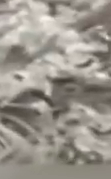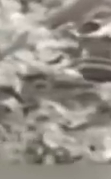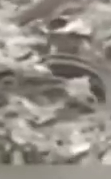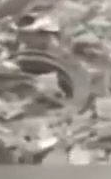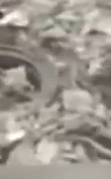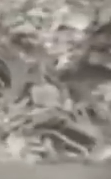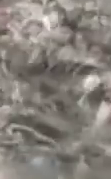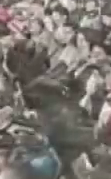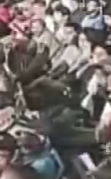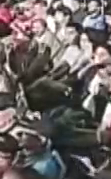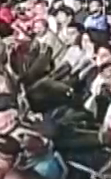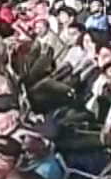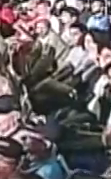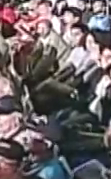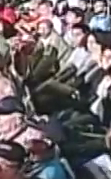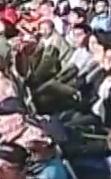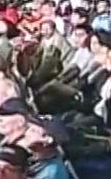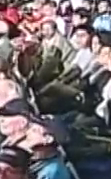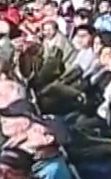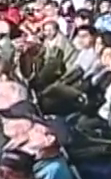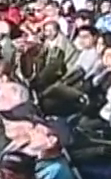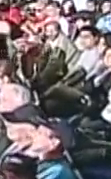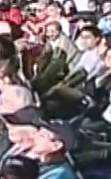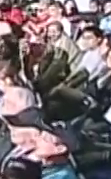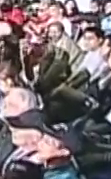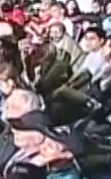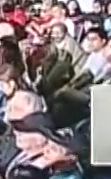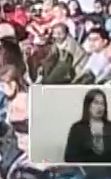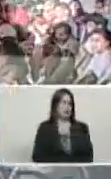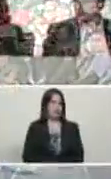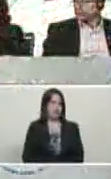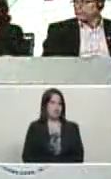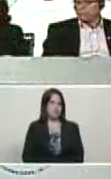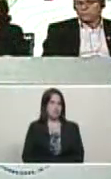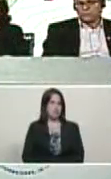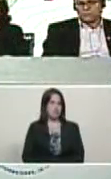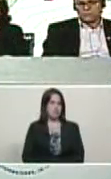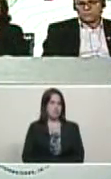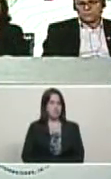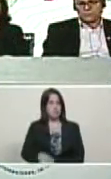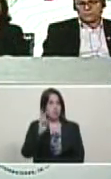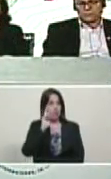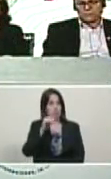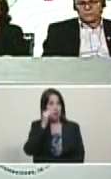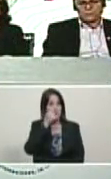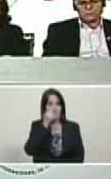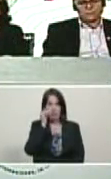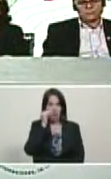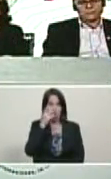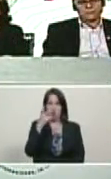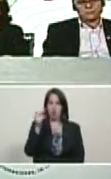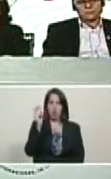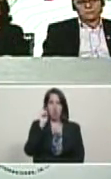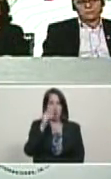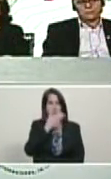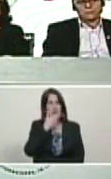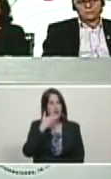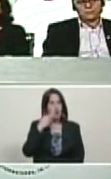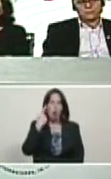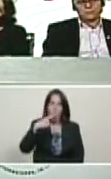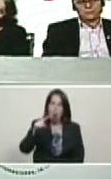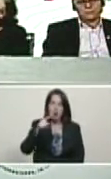bueno esto es lo que tenemos ahí está ese vídeo no es el mejor vídeo había uno mucho